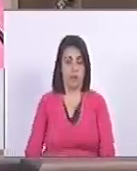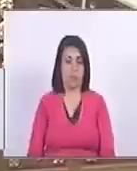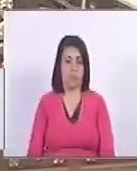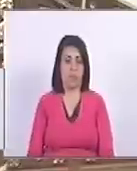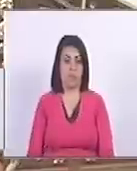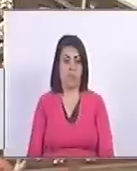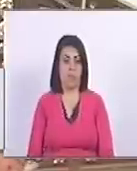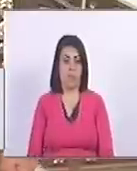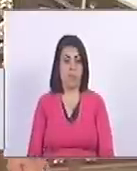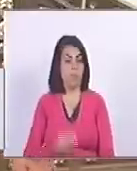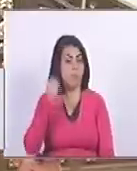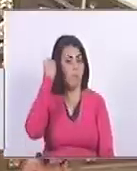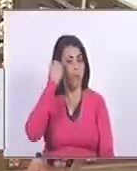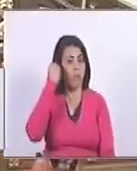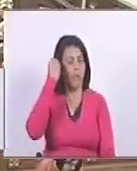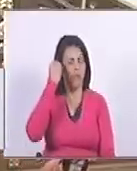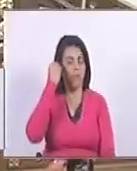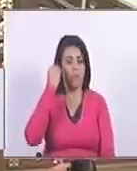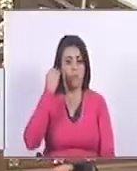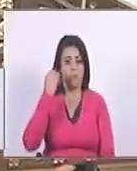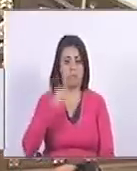presidente. En consideración.